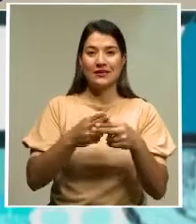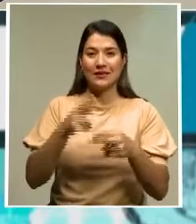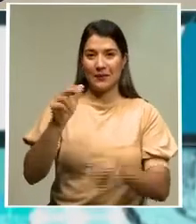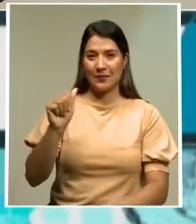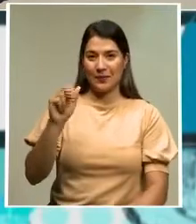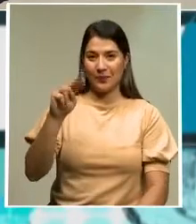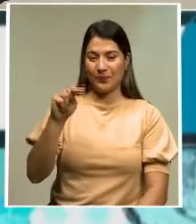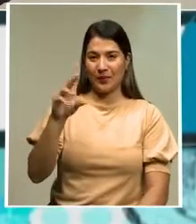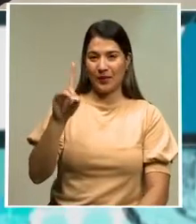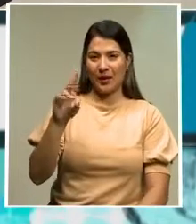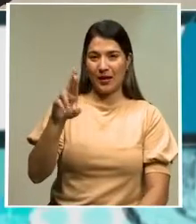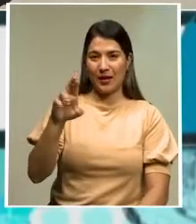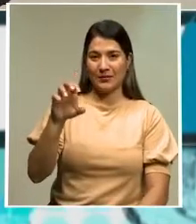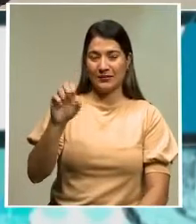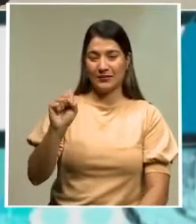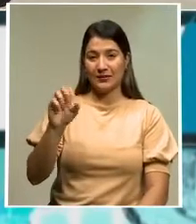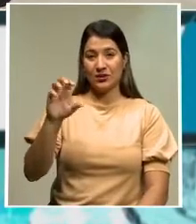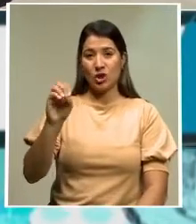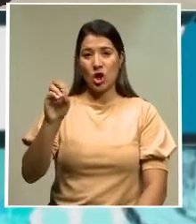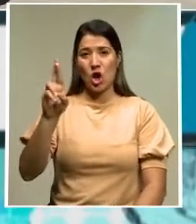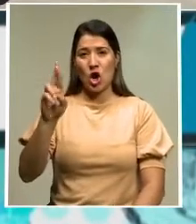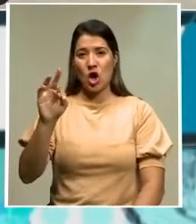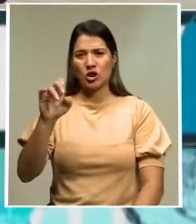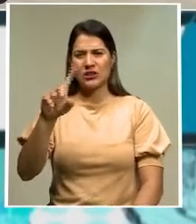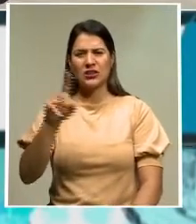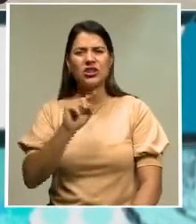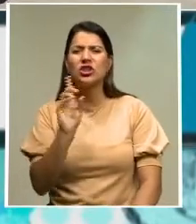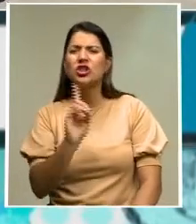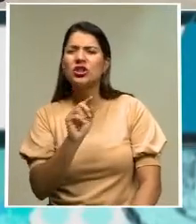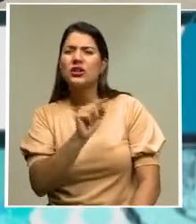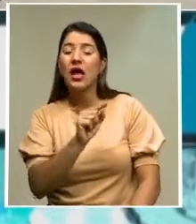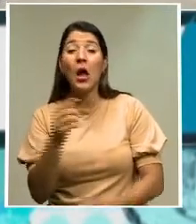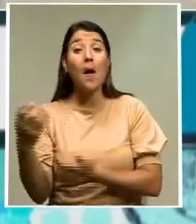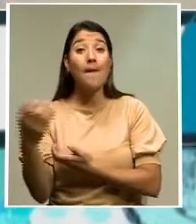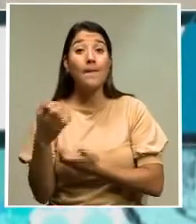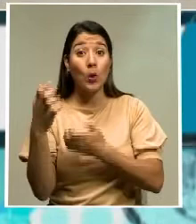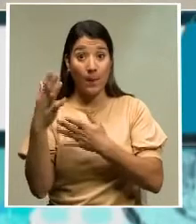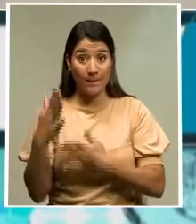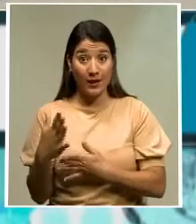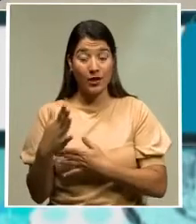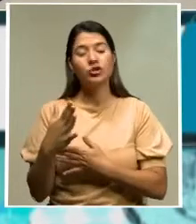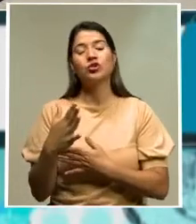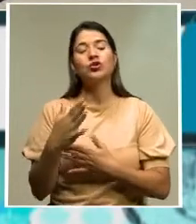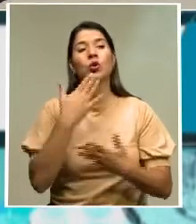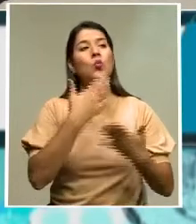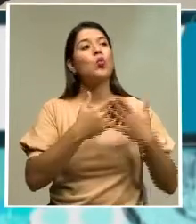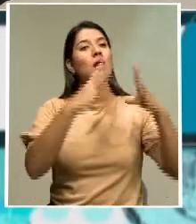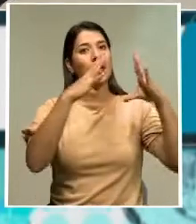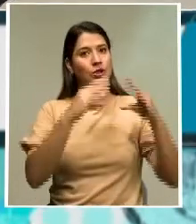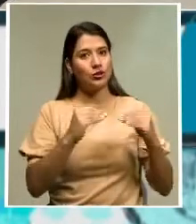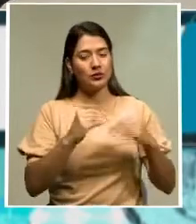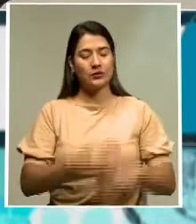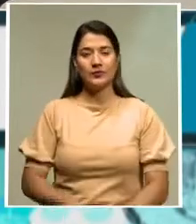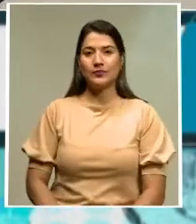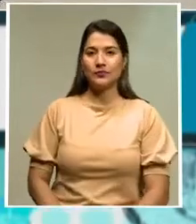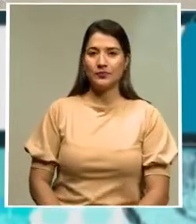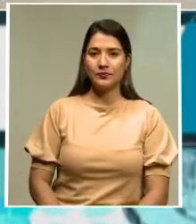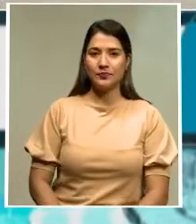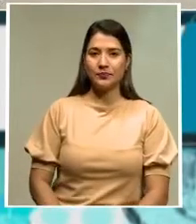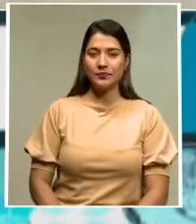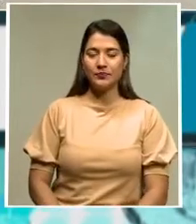metropolitana de bomberos y desde allí nos trae el detalle de esta información. Buenas noches, Andrés.